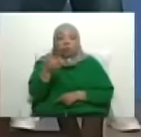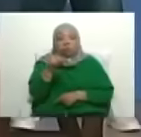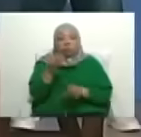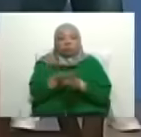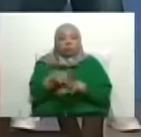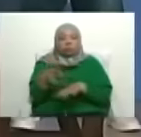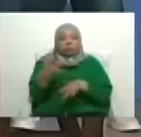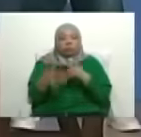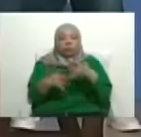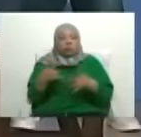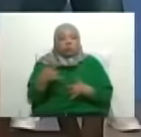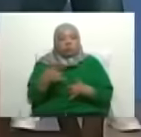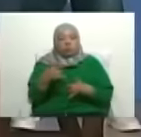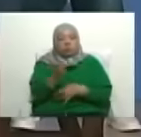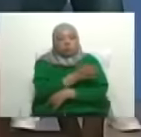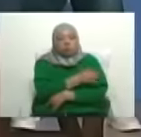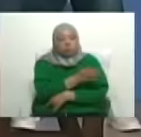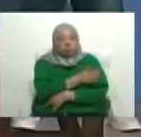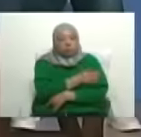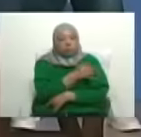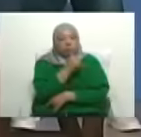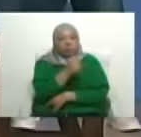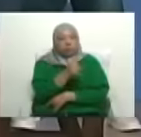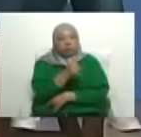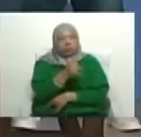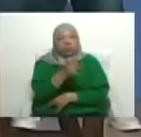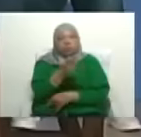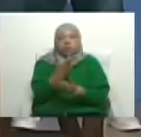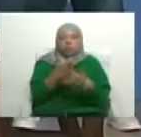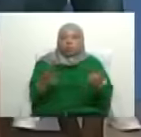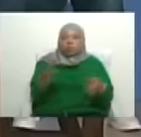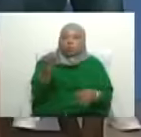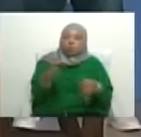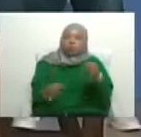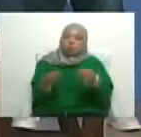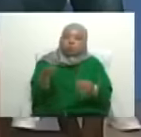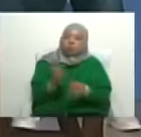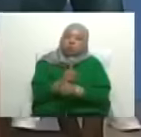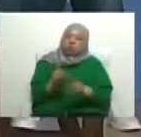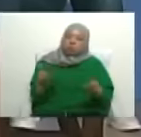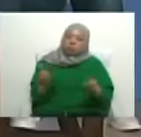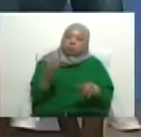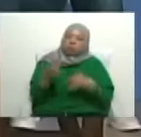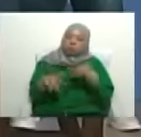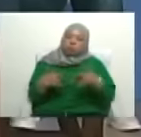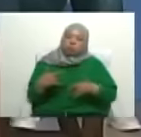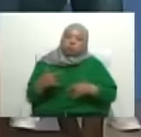porque para esta casta maldita de los apellidos, libre, justo y democrático,